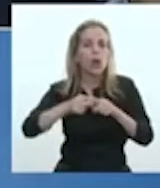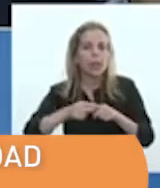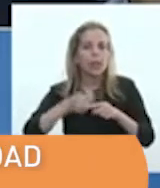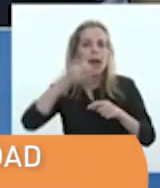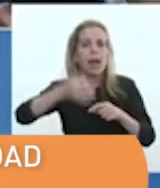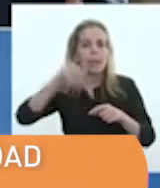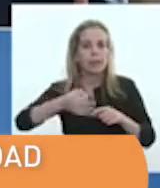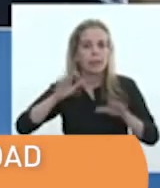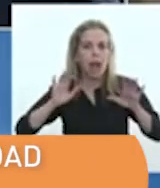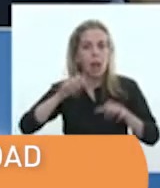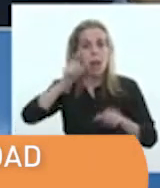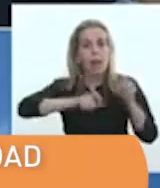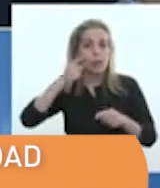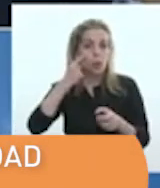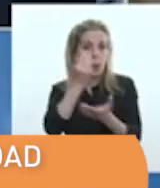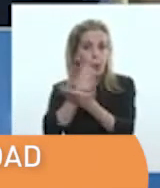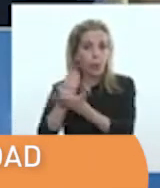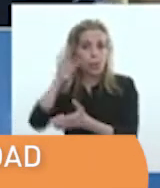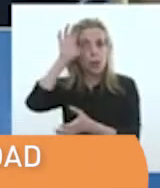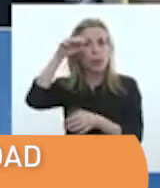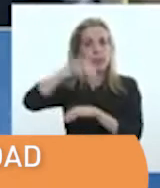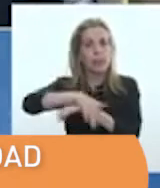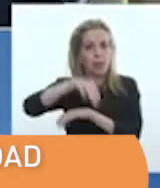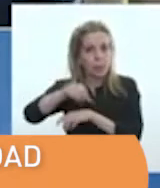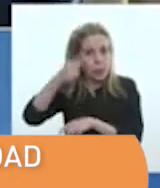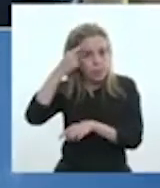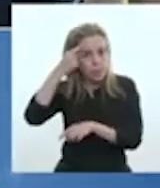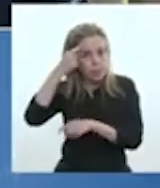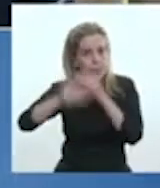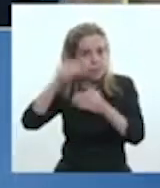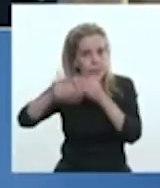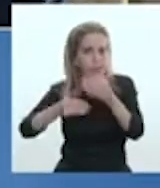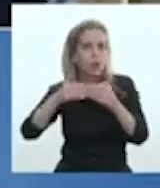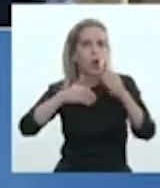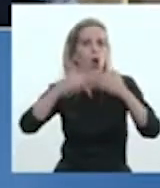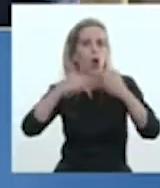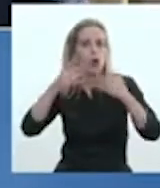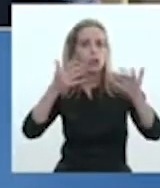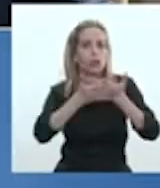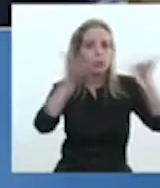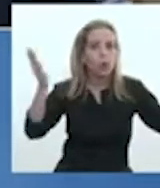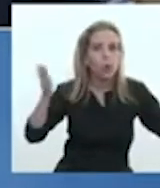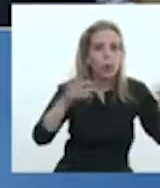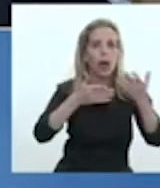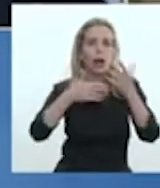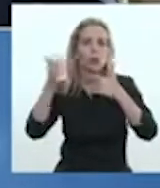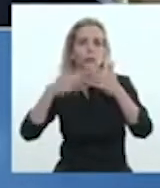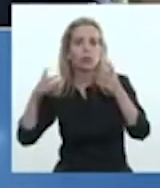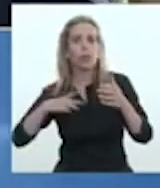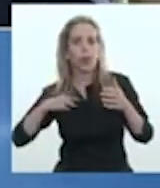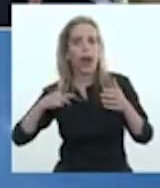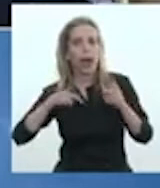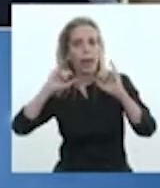los misiones no sólo han crecido en materia de la construcción pública y de la construcción privada y